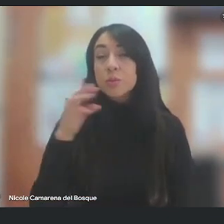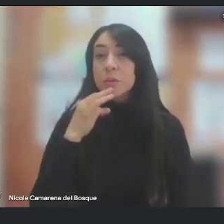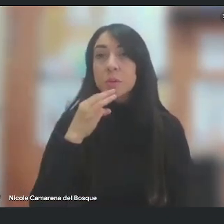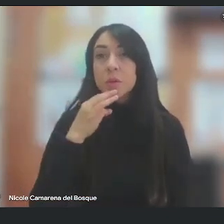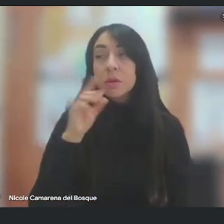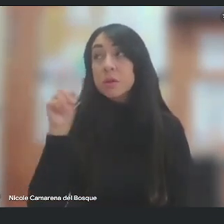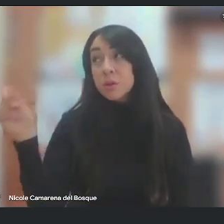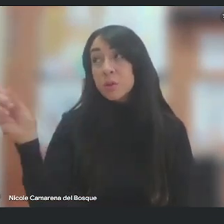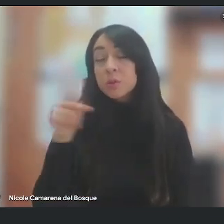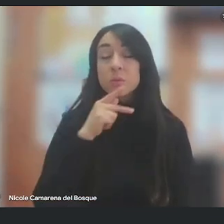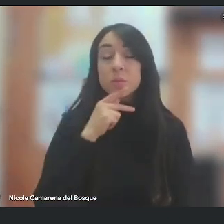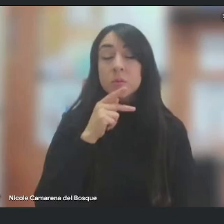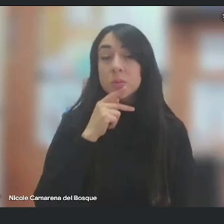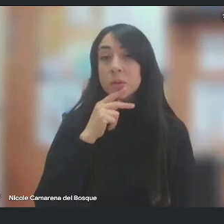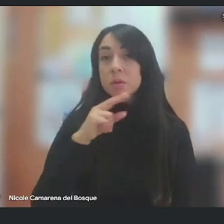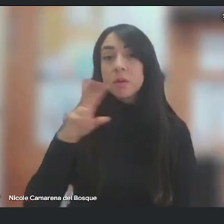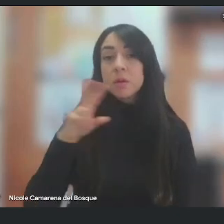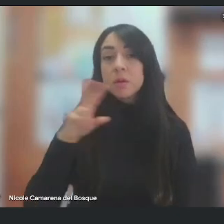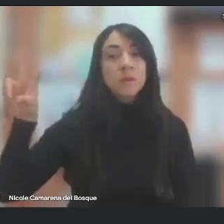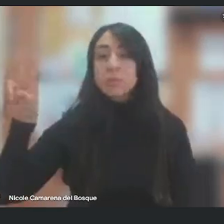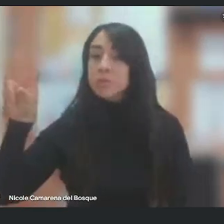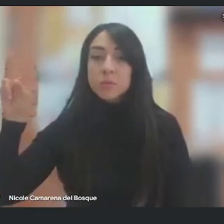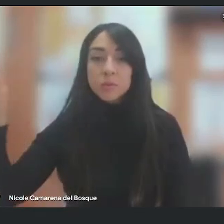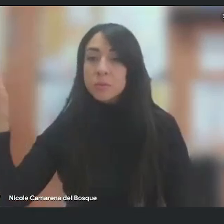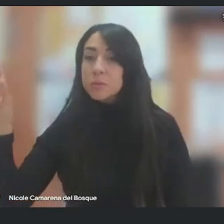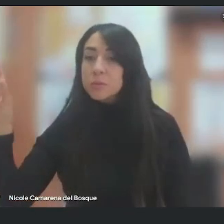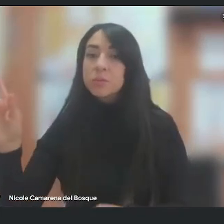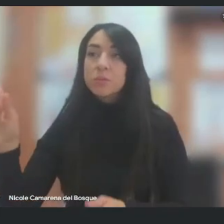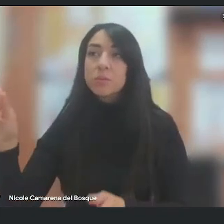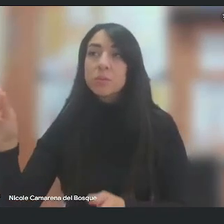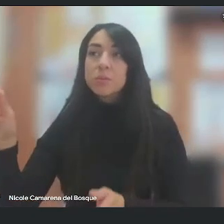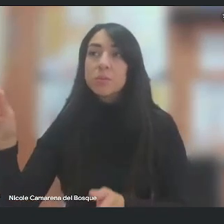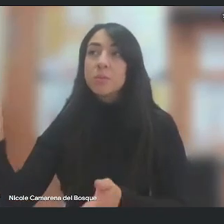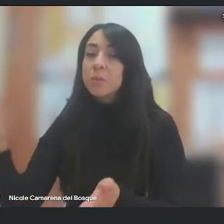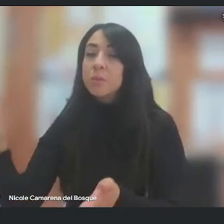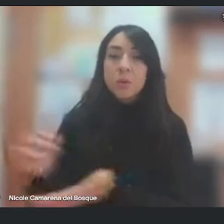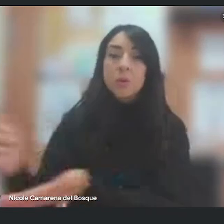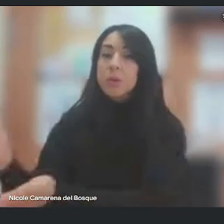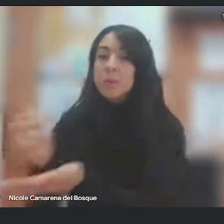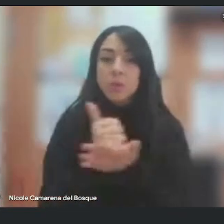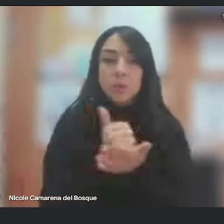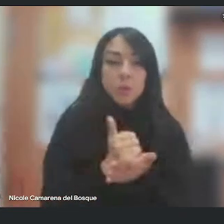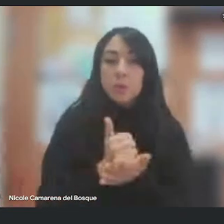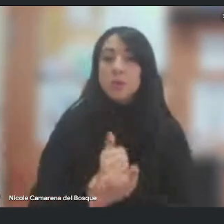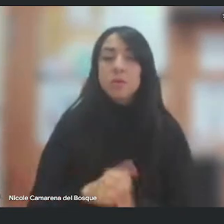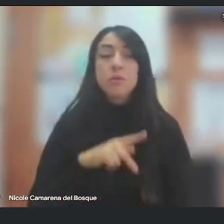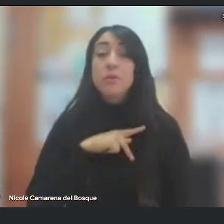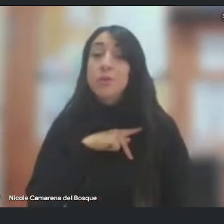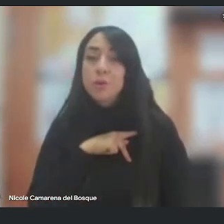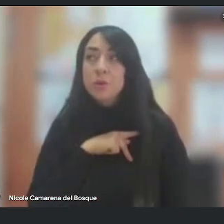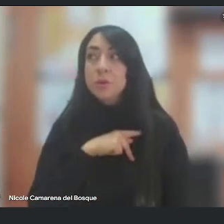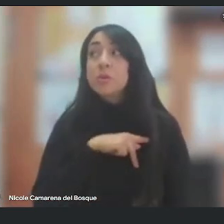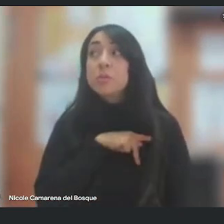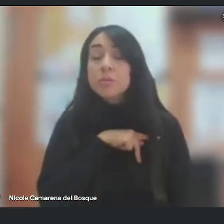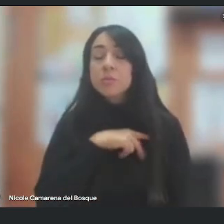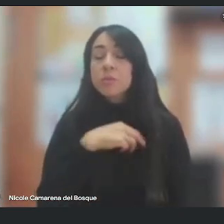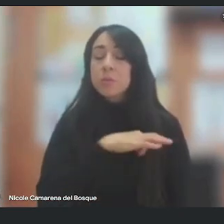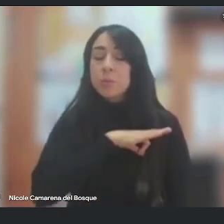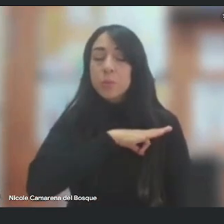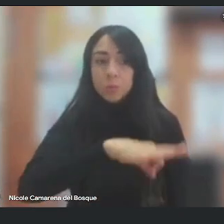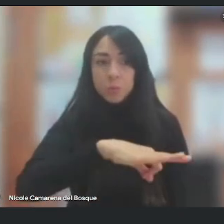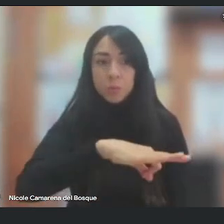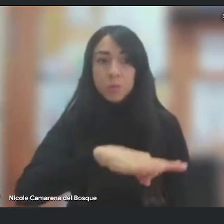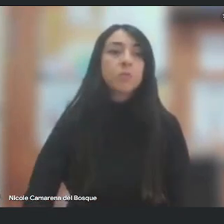debilitada o no desarrollada nuestra personalidad. 5, derecho a manifestar la identidad sexual,